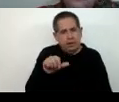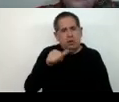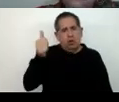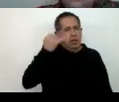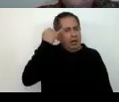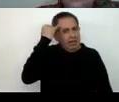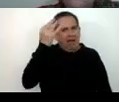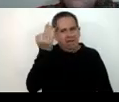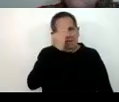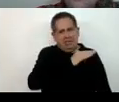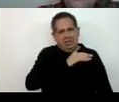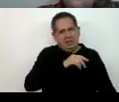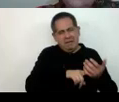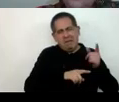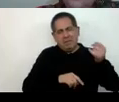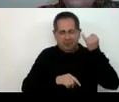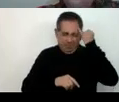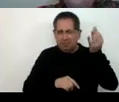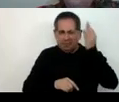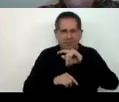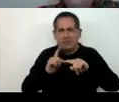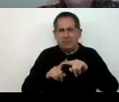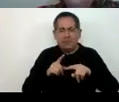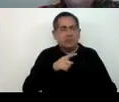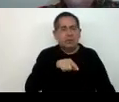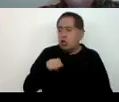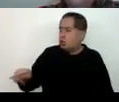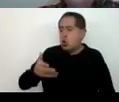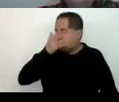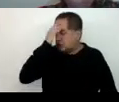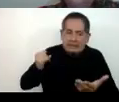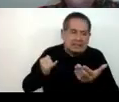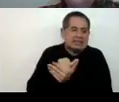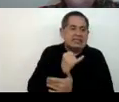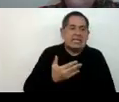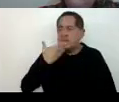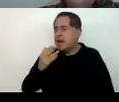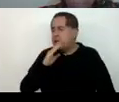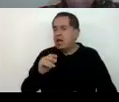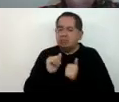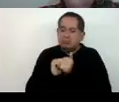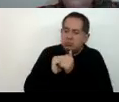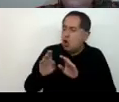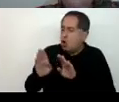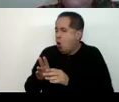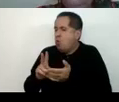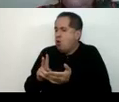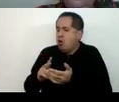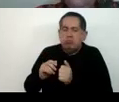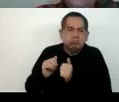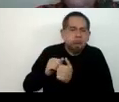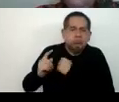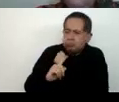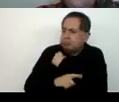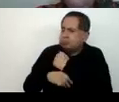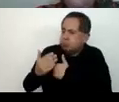mitos, de las falacias, es que no saben tomar decisiones con respecto a su sexualidad y a la reproducción. Y bueno,